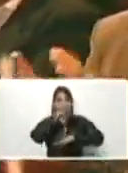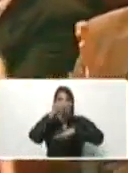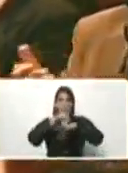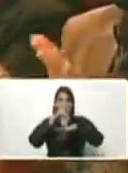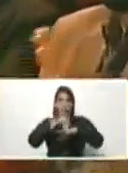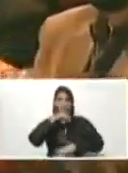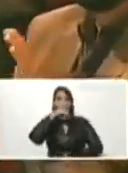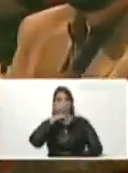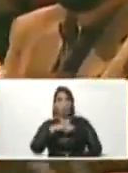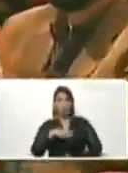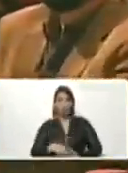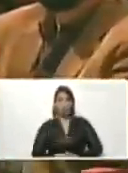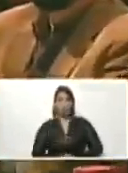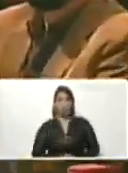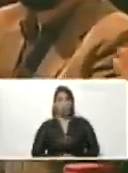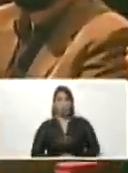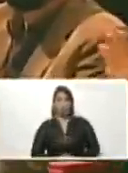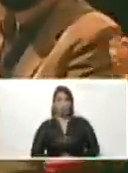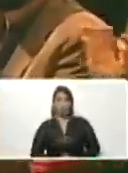Historia.